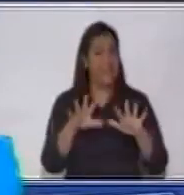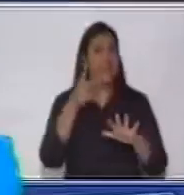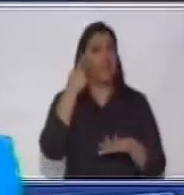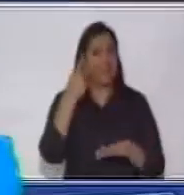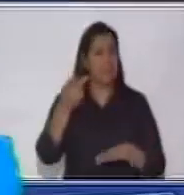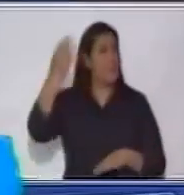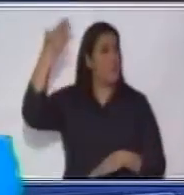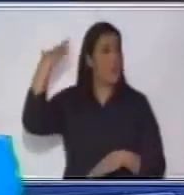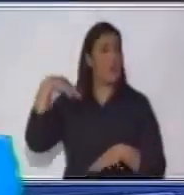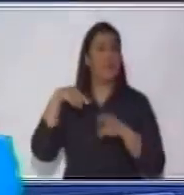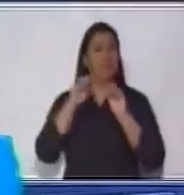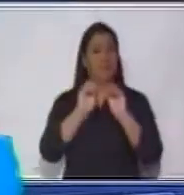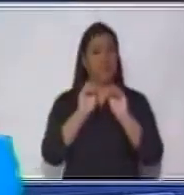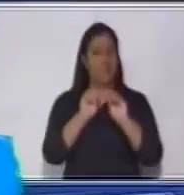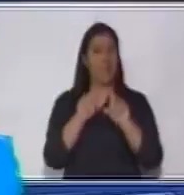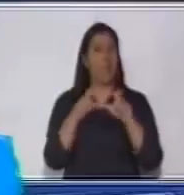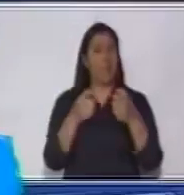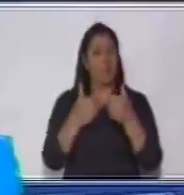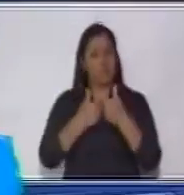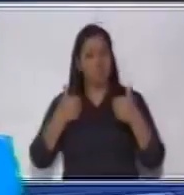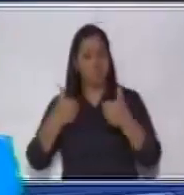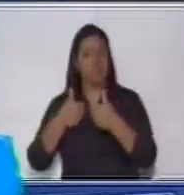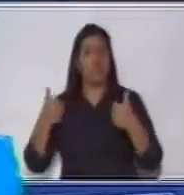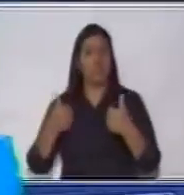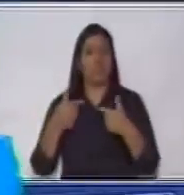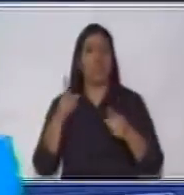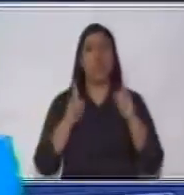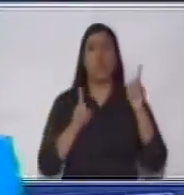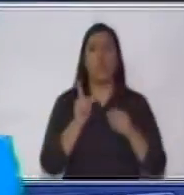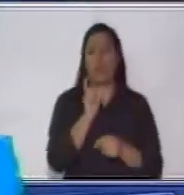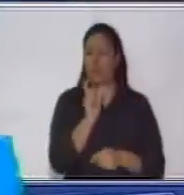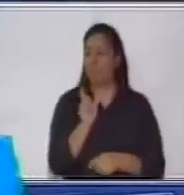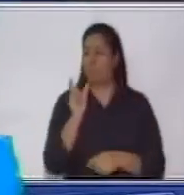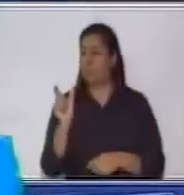separar? ¿Qué sílaba es esto?